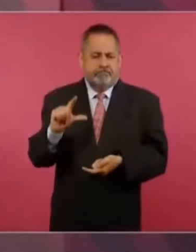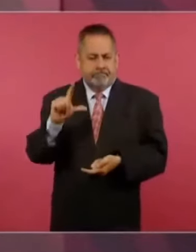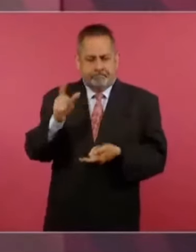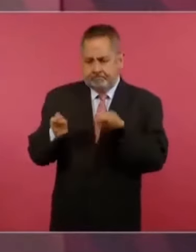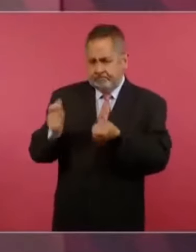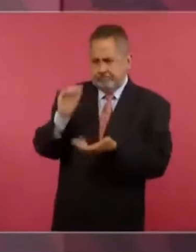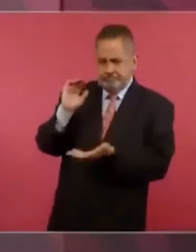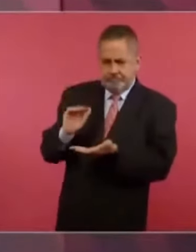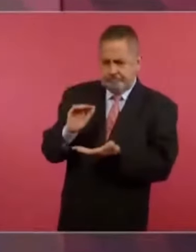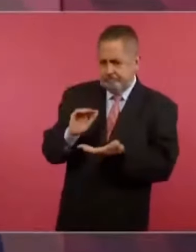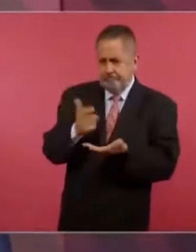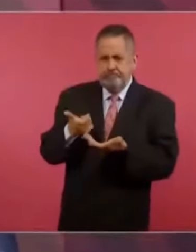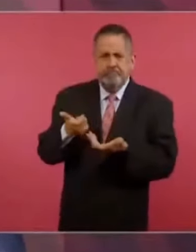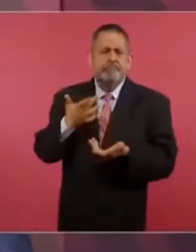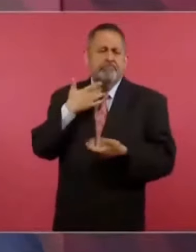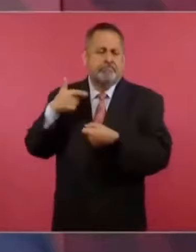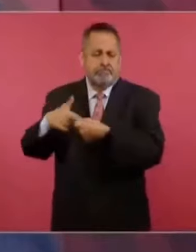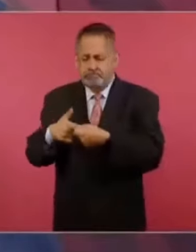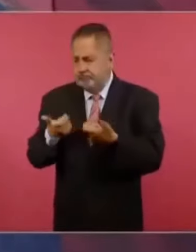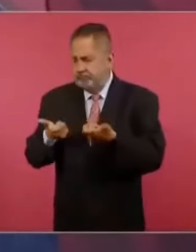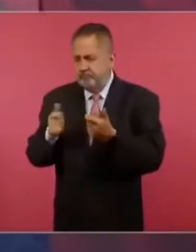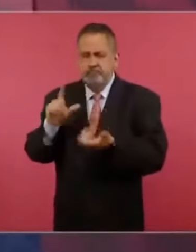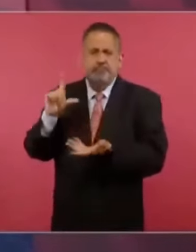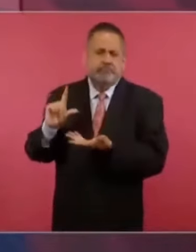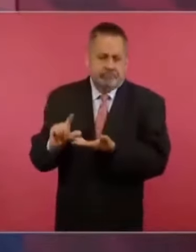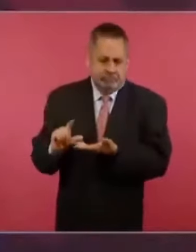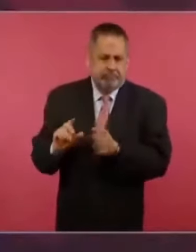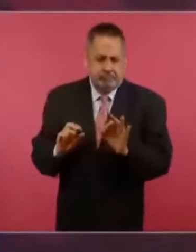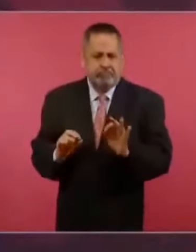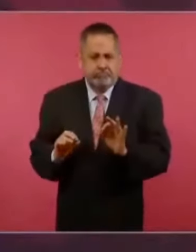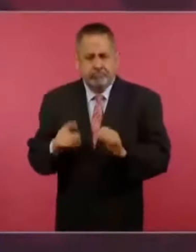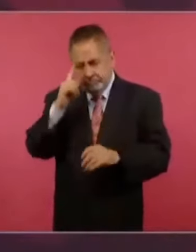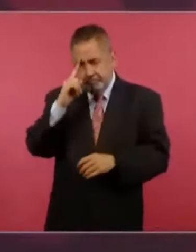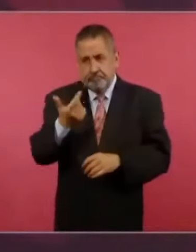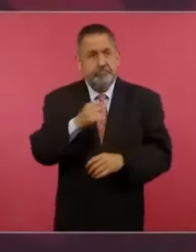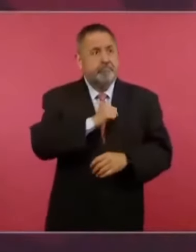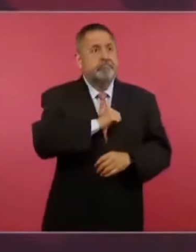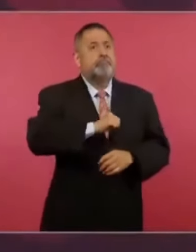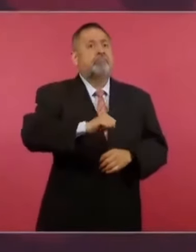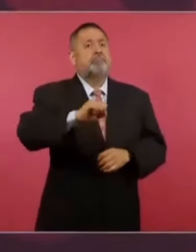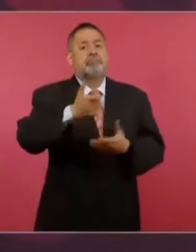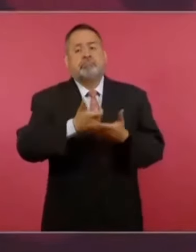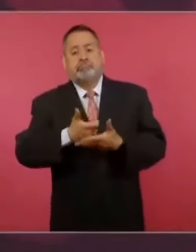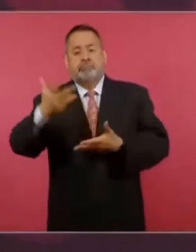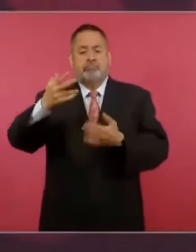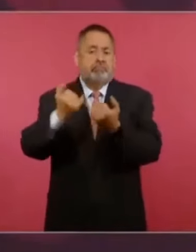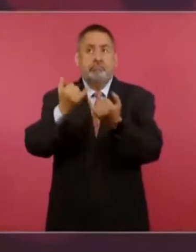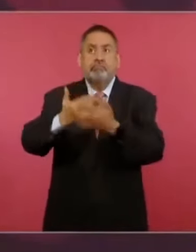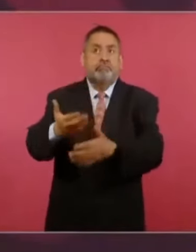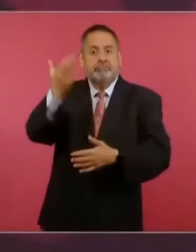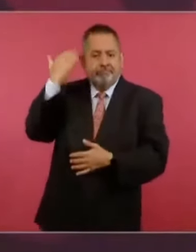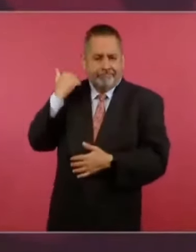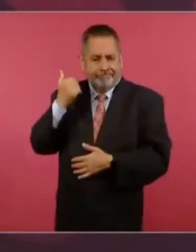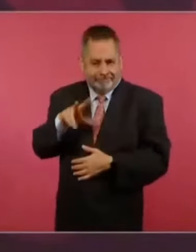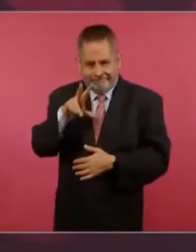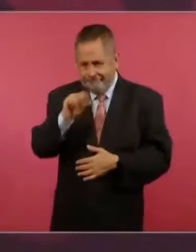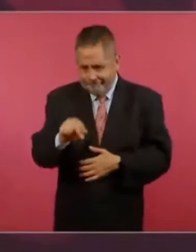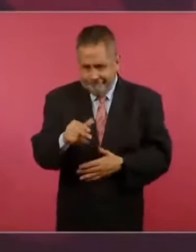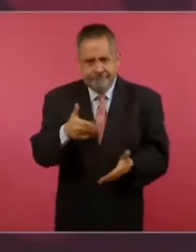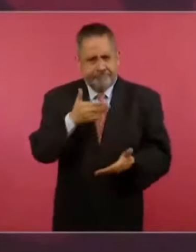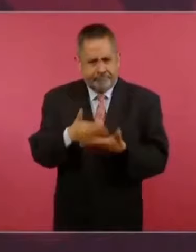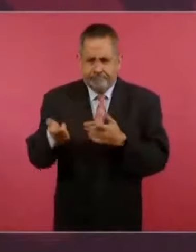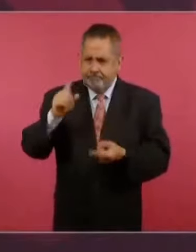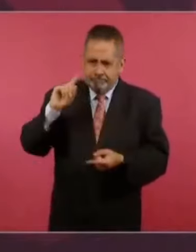mantener precios bajos en las gasolinas para que no haya gasolinazos como era antes.